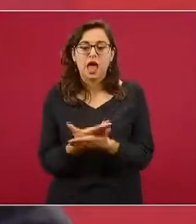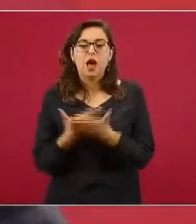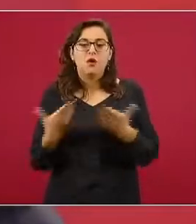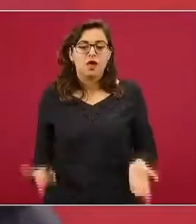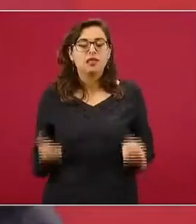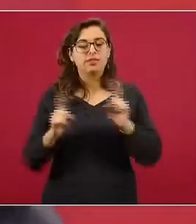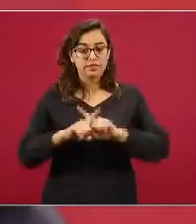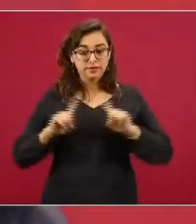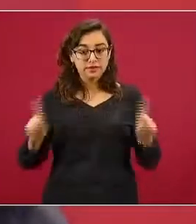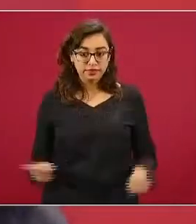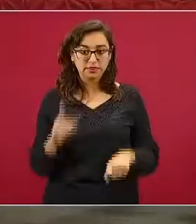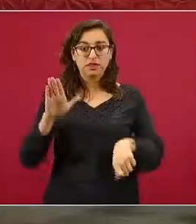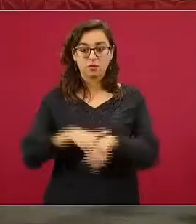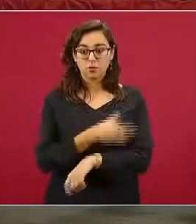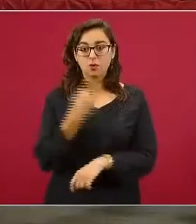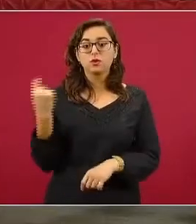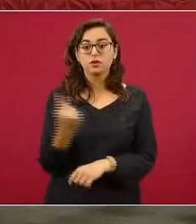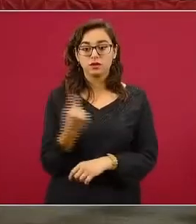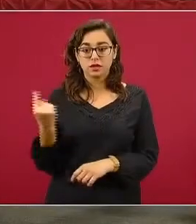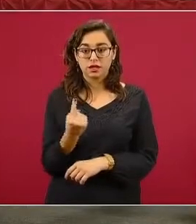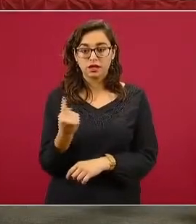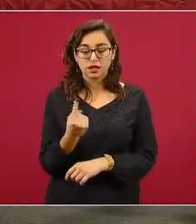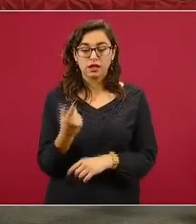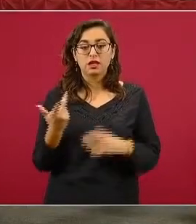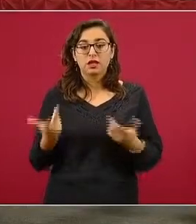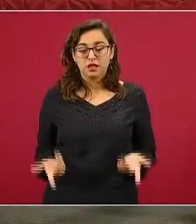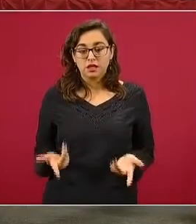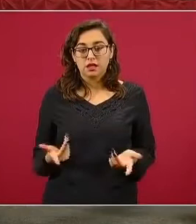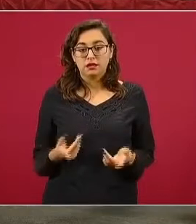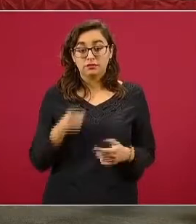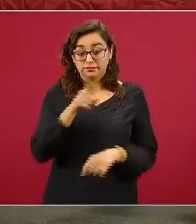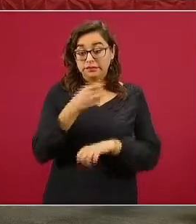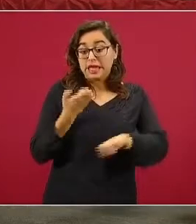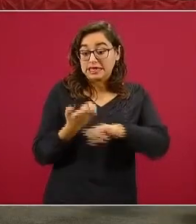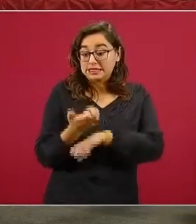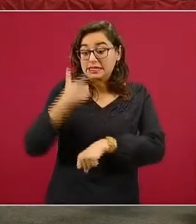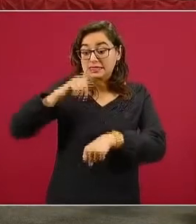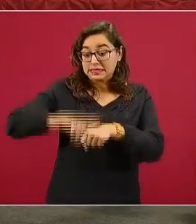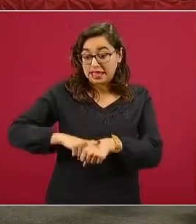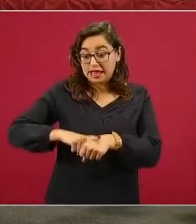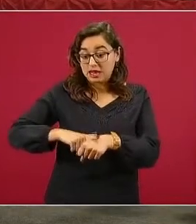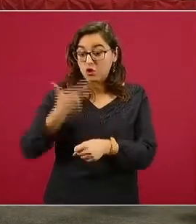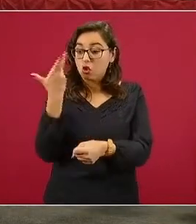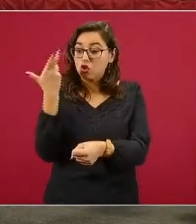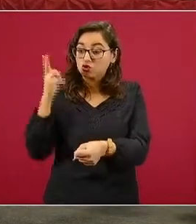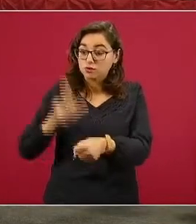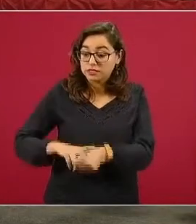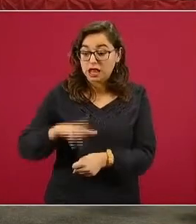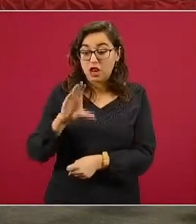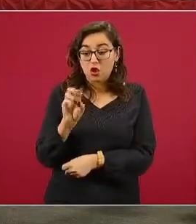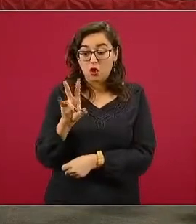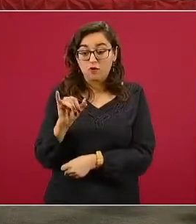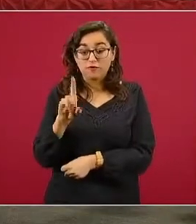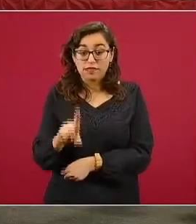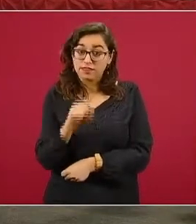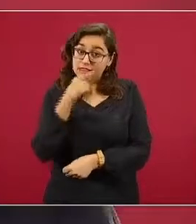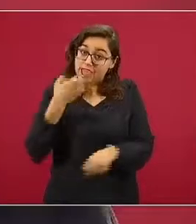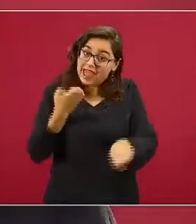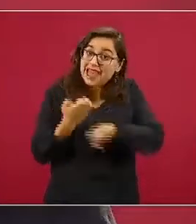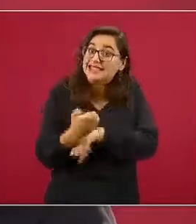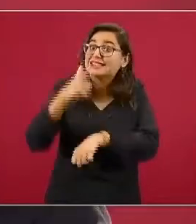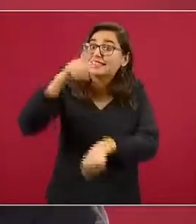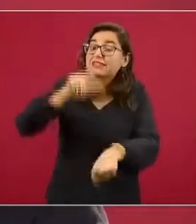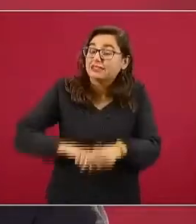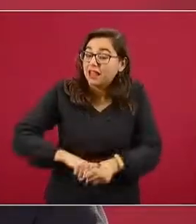porque las unidades asignadas por el Estado, los hospitales COVID designados por el